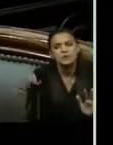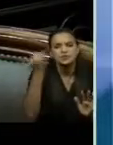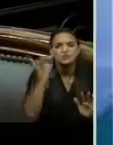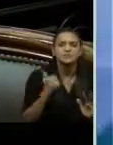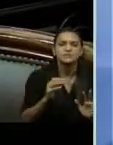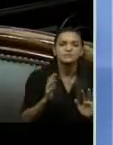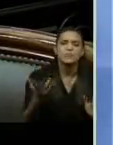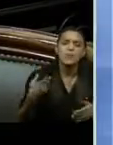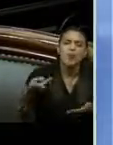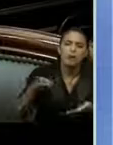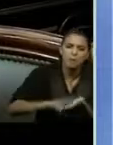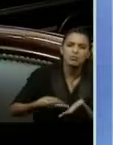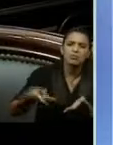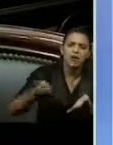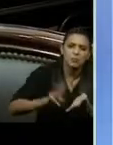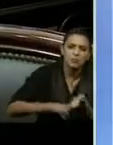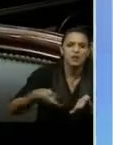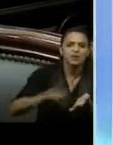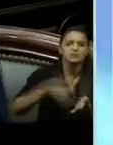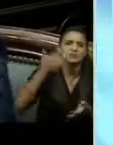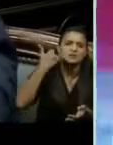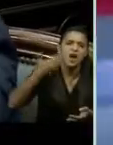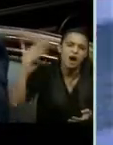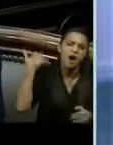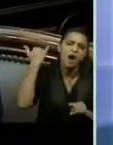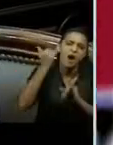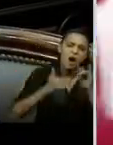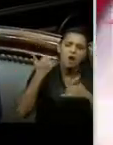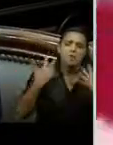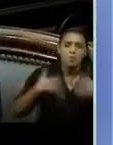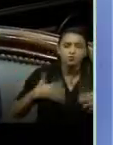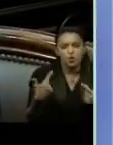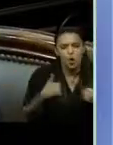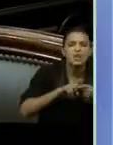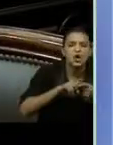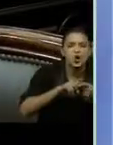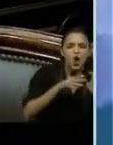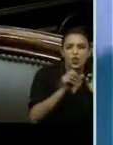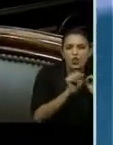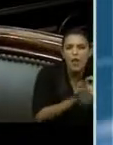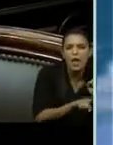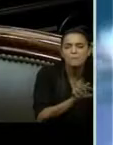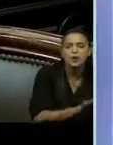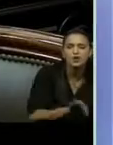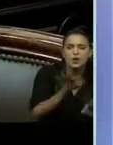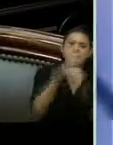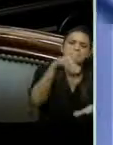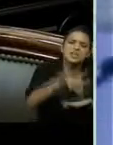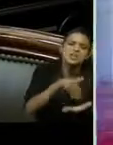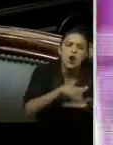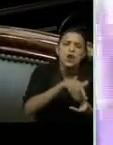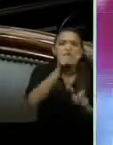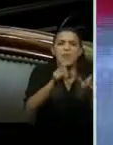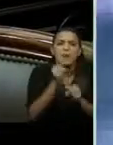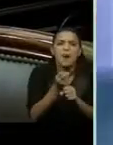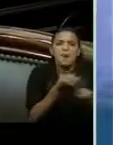trabajador viñatero empieza a tener ya graves problemas de salud, lamentablemente un periodo de 5 años. Por